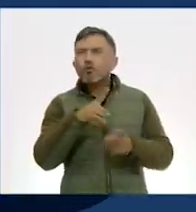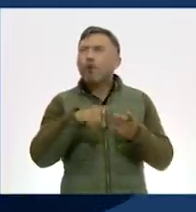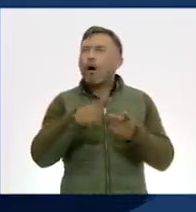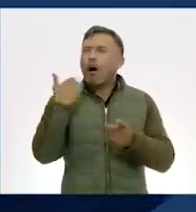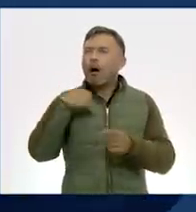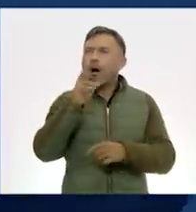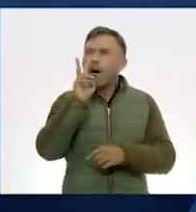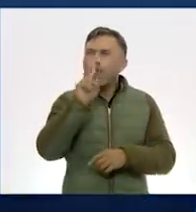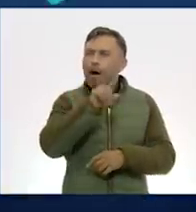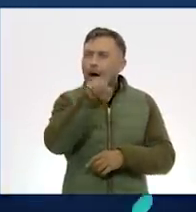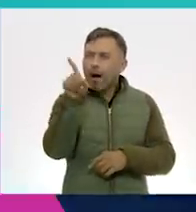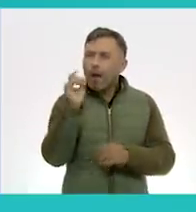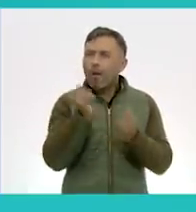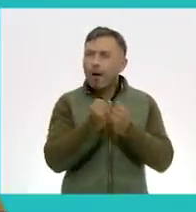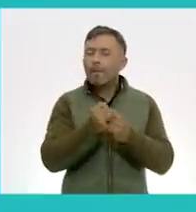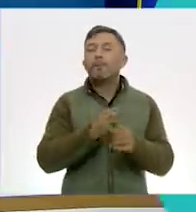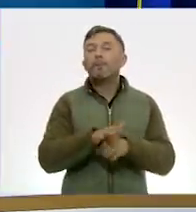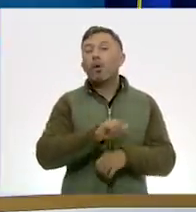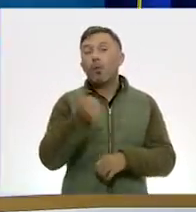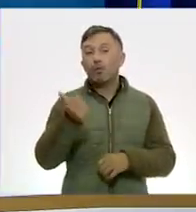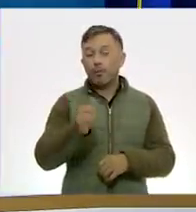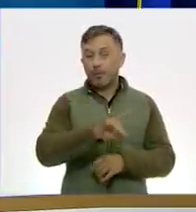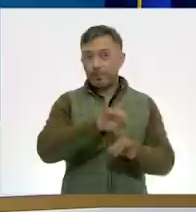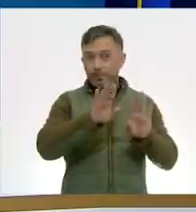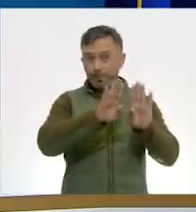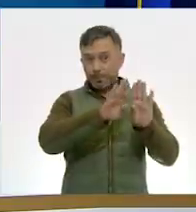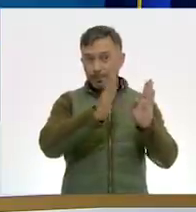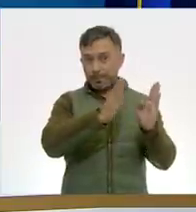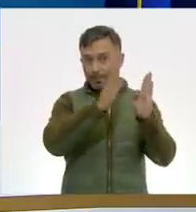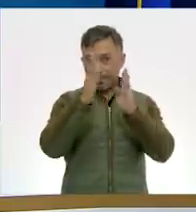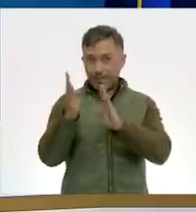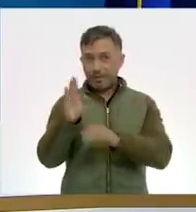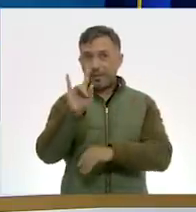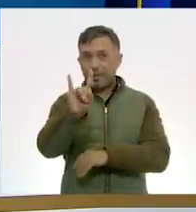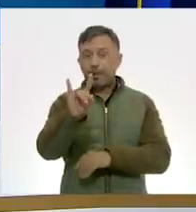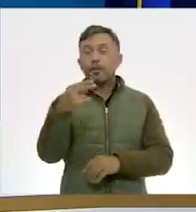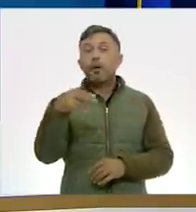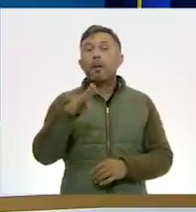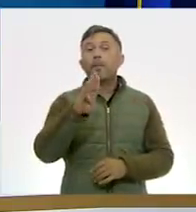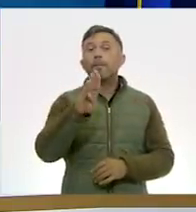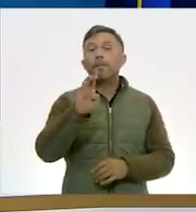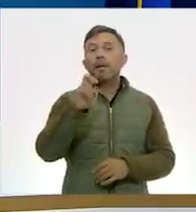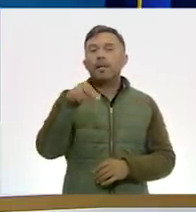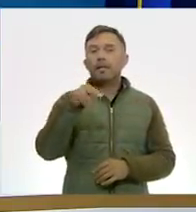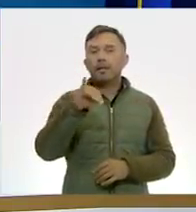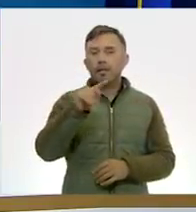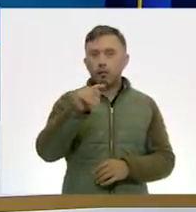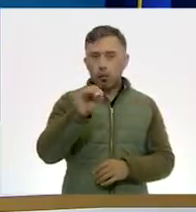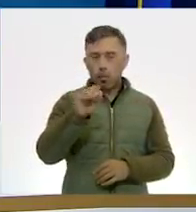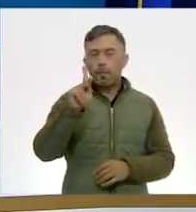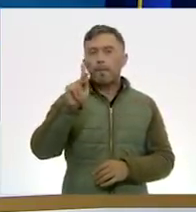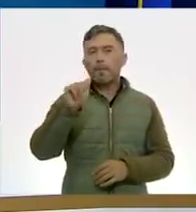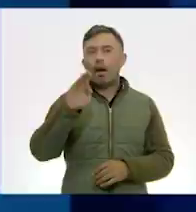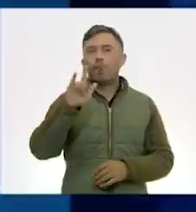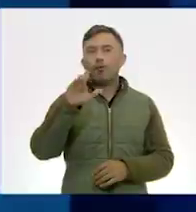¿Dónde? El siguiente nombre que me aparece aquí es Benito Pablo Juárez García.